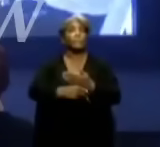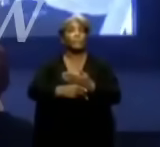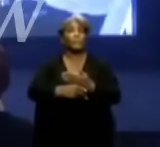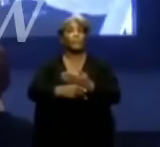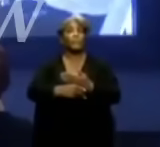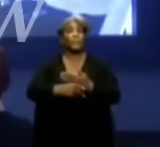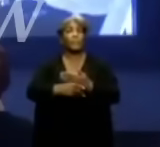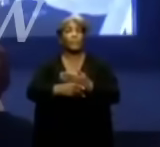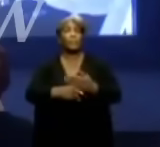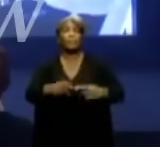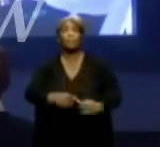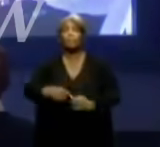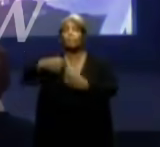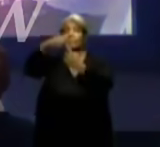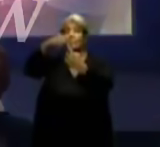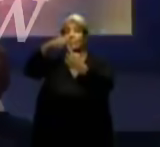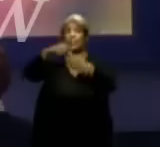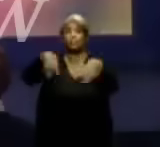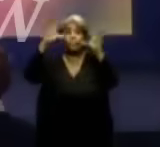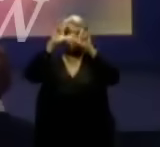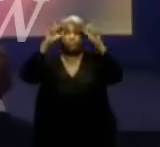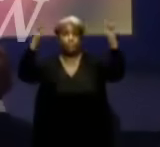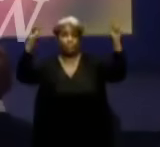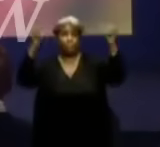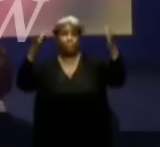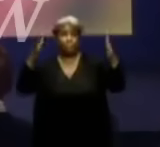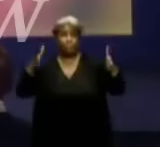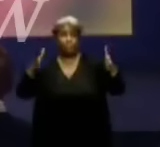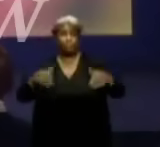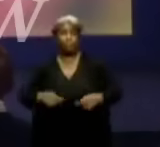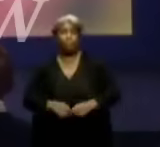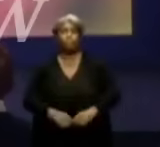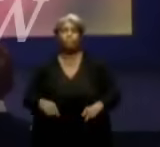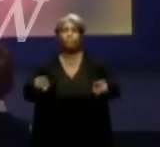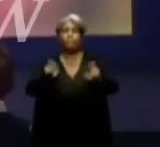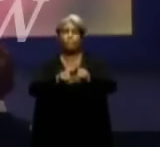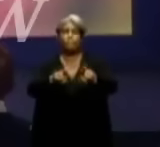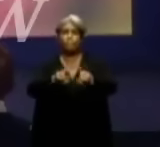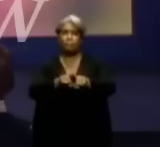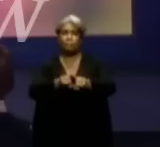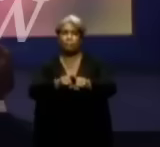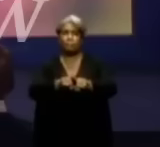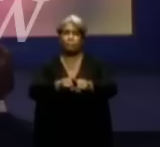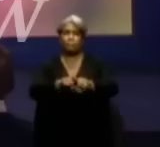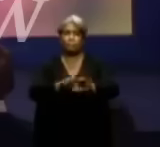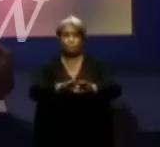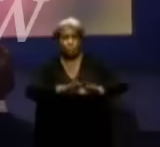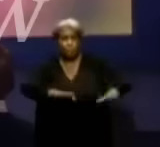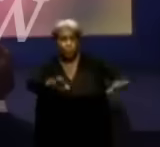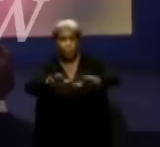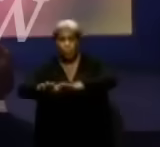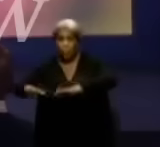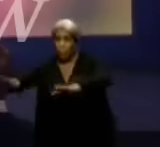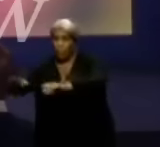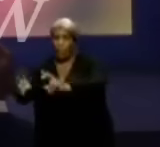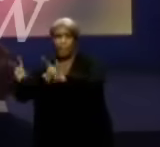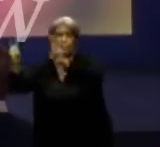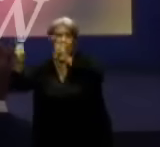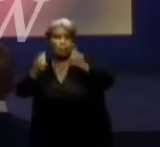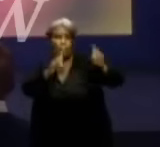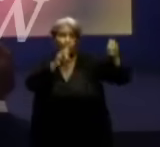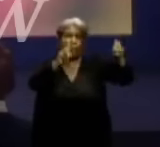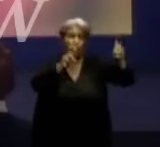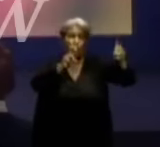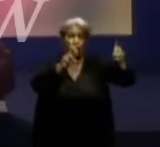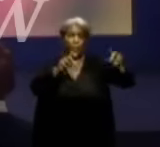proyectos especiales de la presidencia también vamos a pasar. Van a ser unos parques temáticos de Navidad. Tenemos esos dos Villa